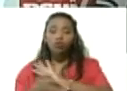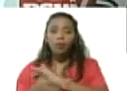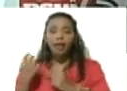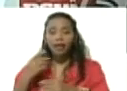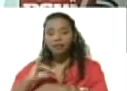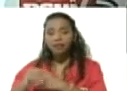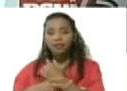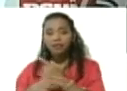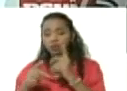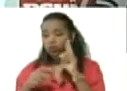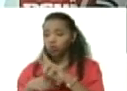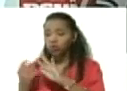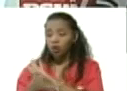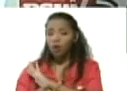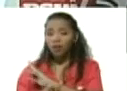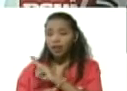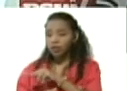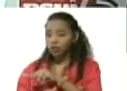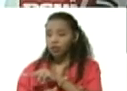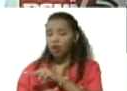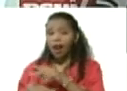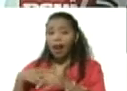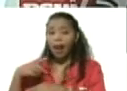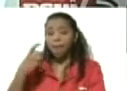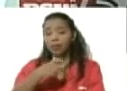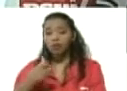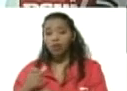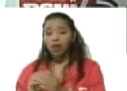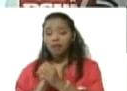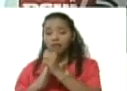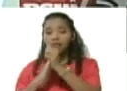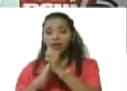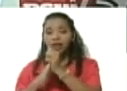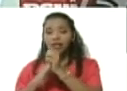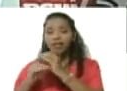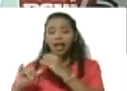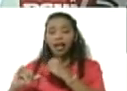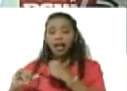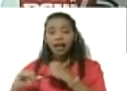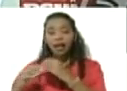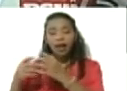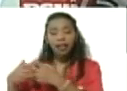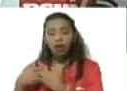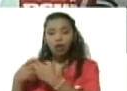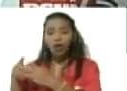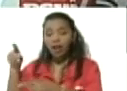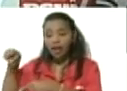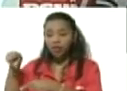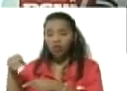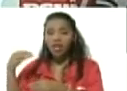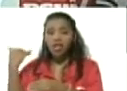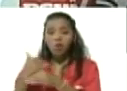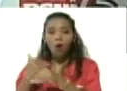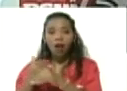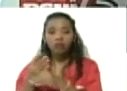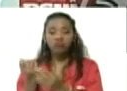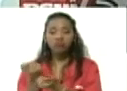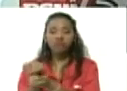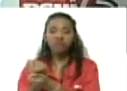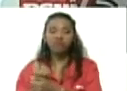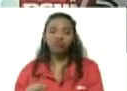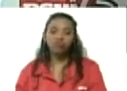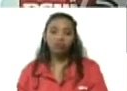Guaidó, que es el candidato de Estados Unidos, ah, bueno, entraron en desgracia. Pero eso le va a pasar a